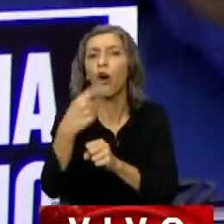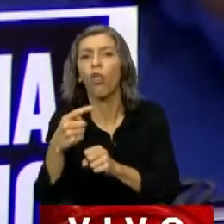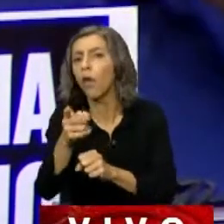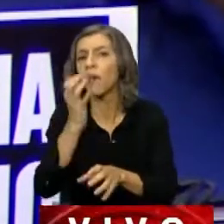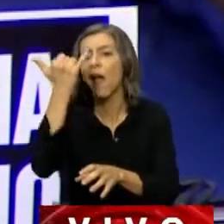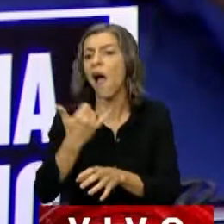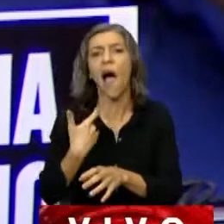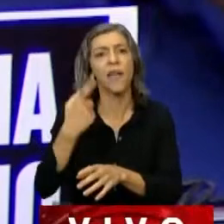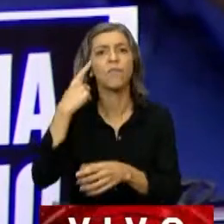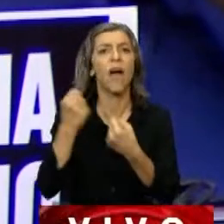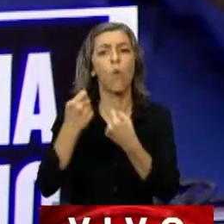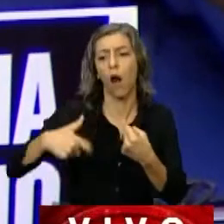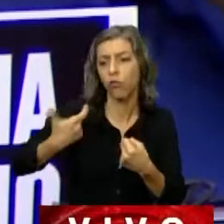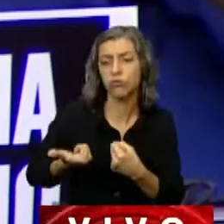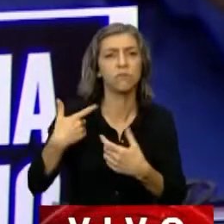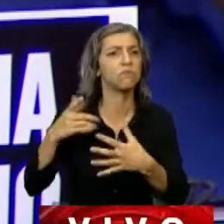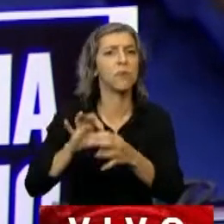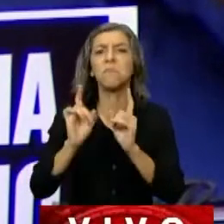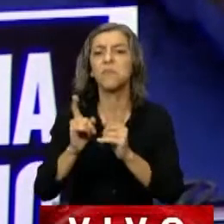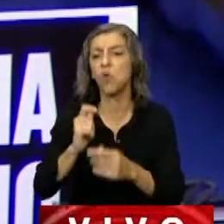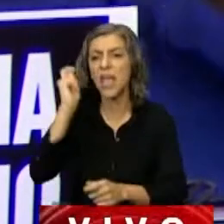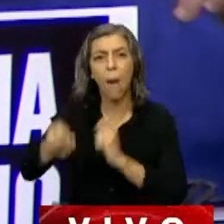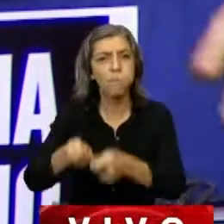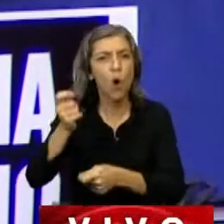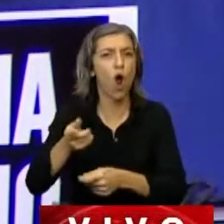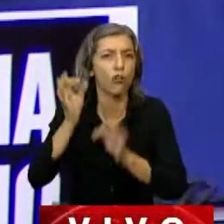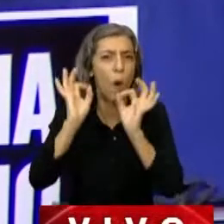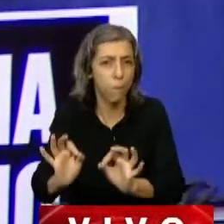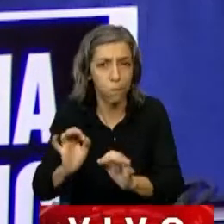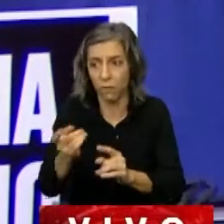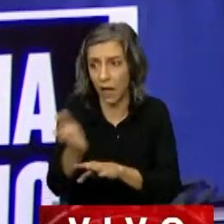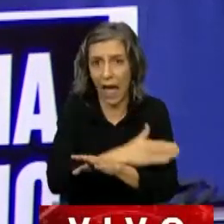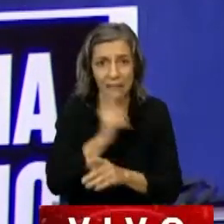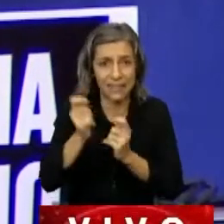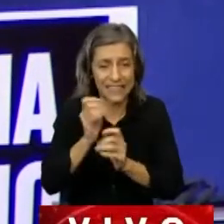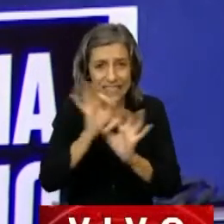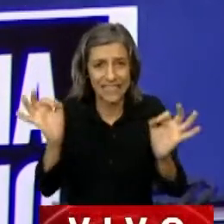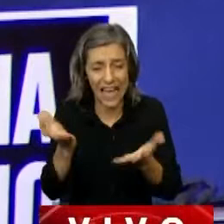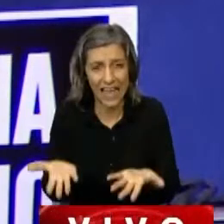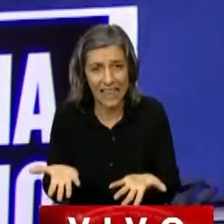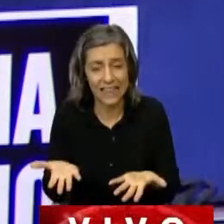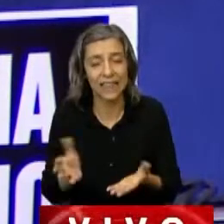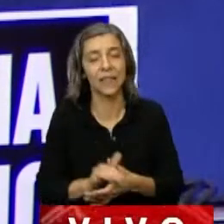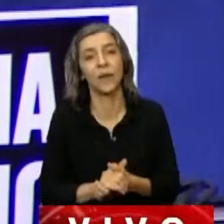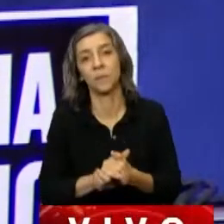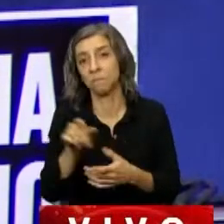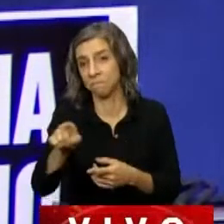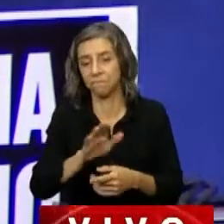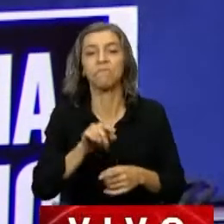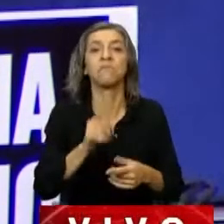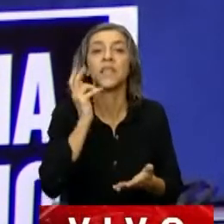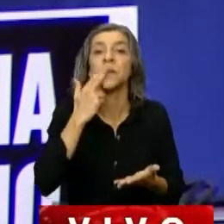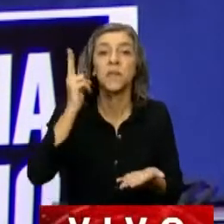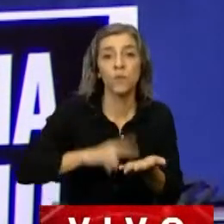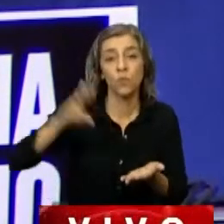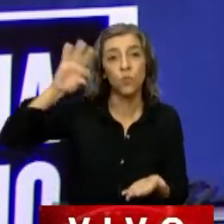todos los aportes que se le han ocultado, que se le han quitado, que se le han negado a esos trabajadores. Fin del impuesto a